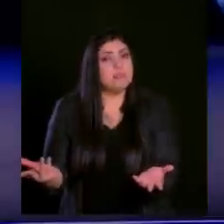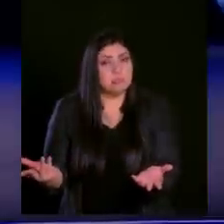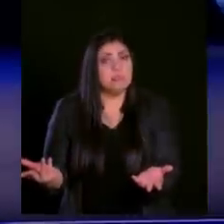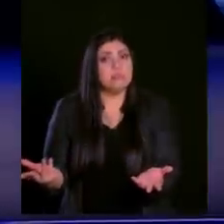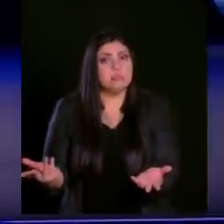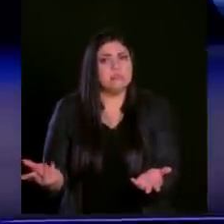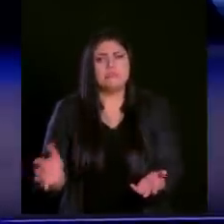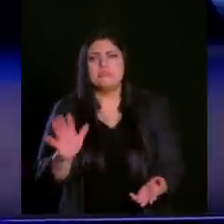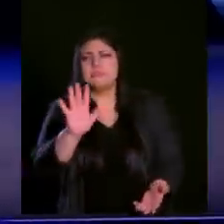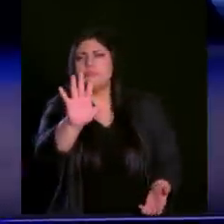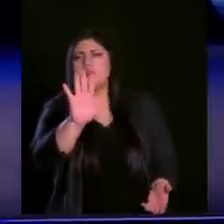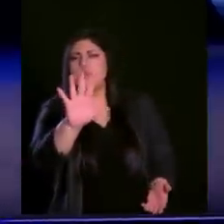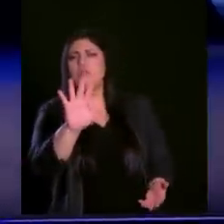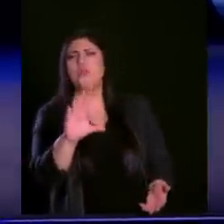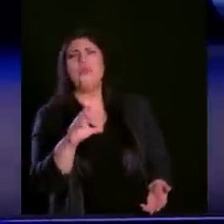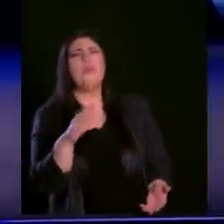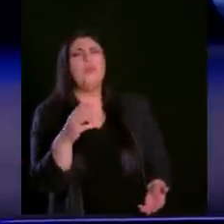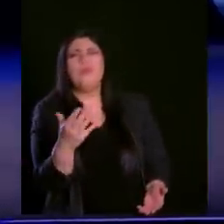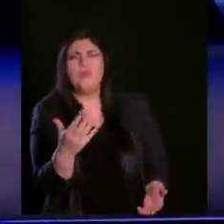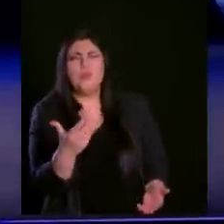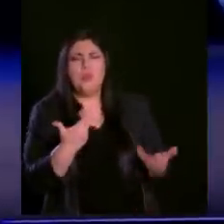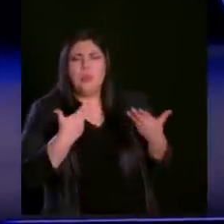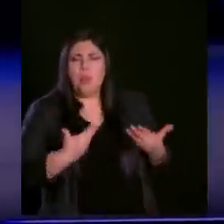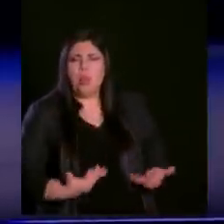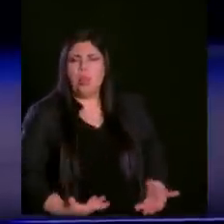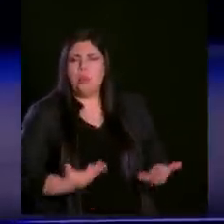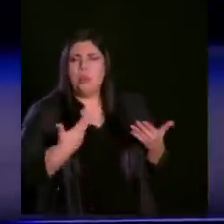cómo quieres ser recordado